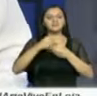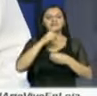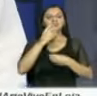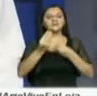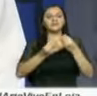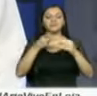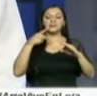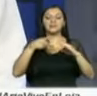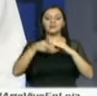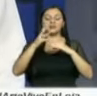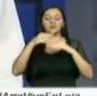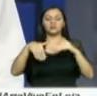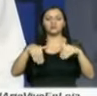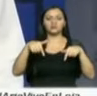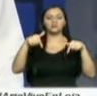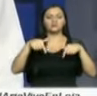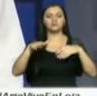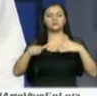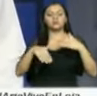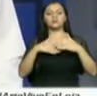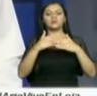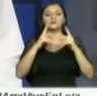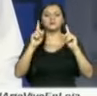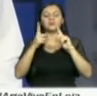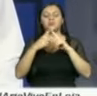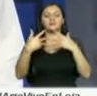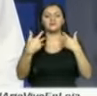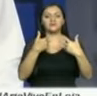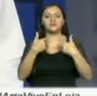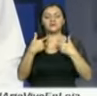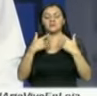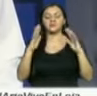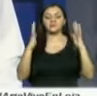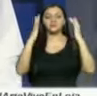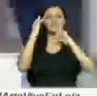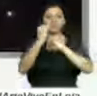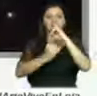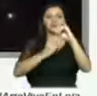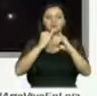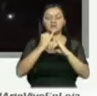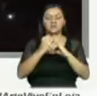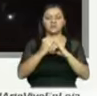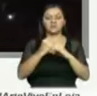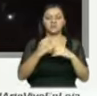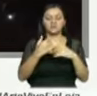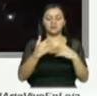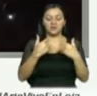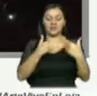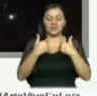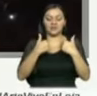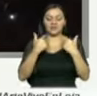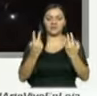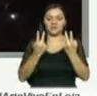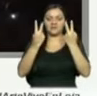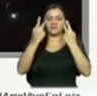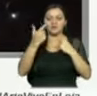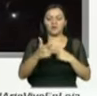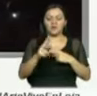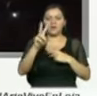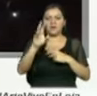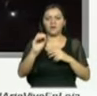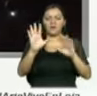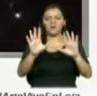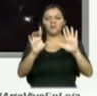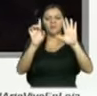la inauguración del primer Festival Internacional de Artes Vivas, Loja